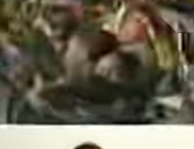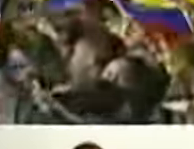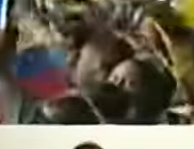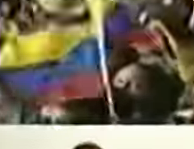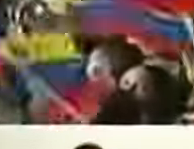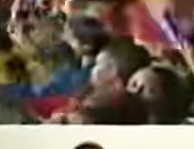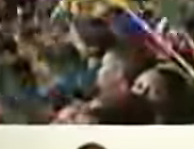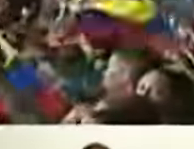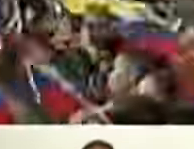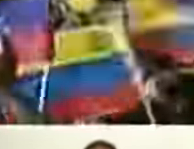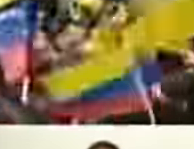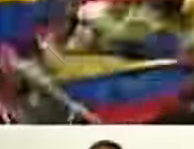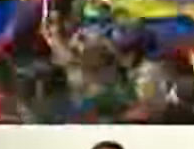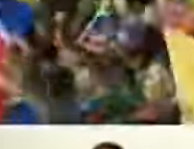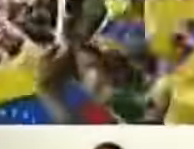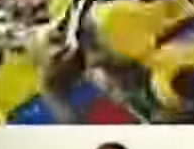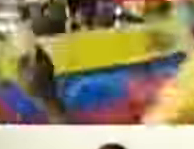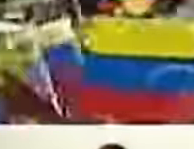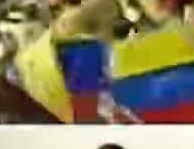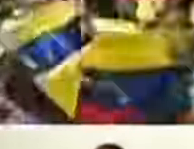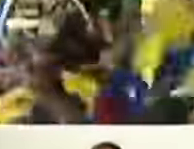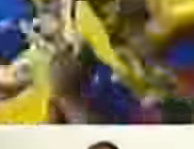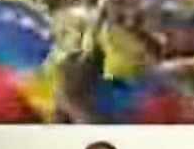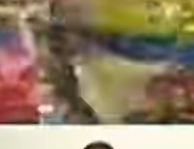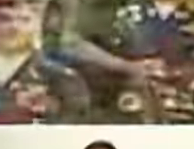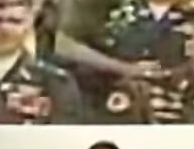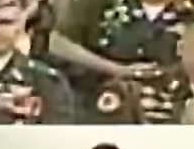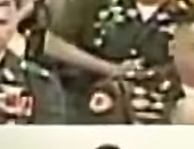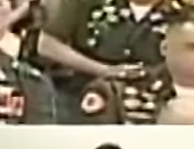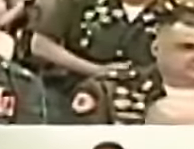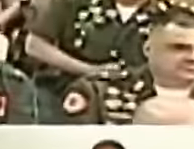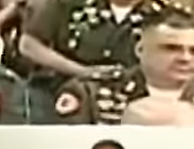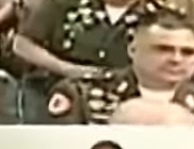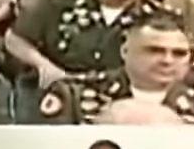gracia, esa bendición.